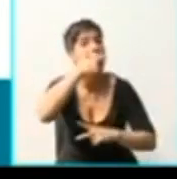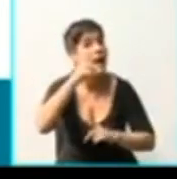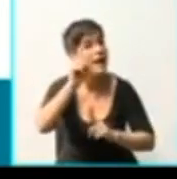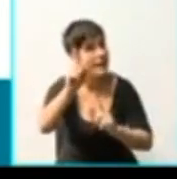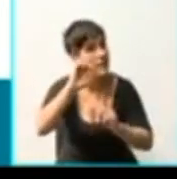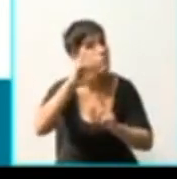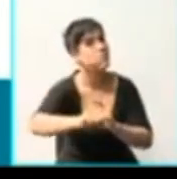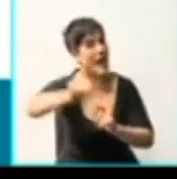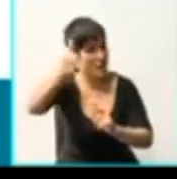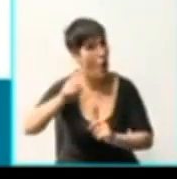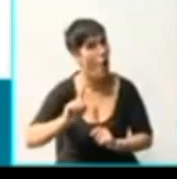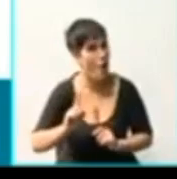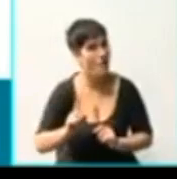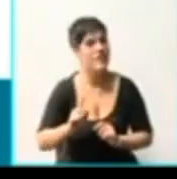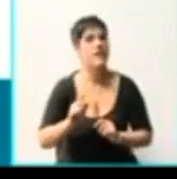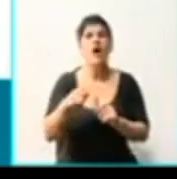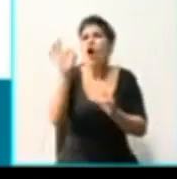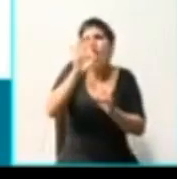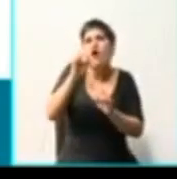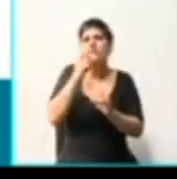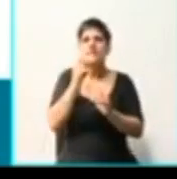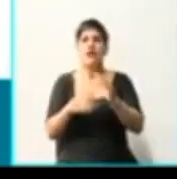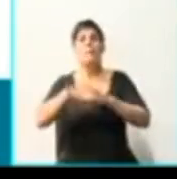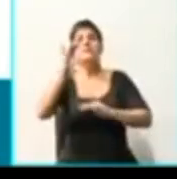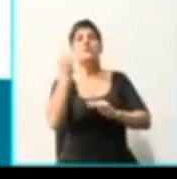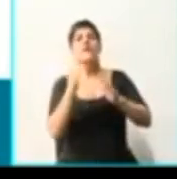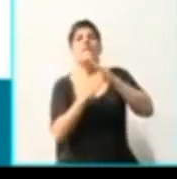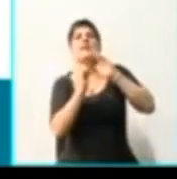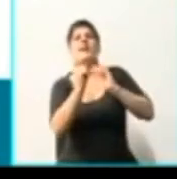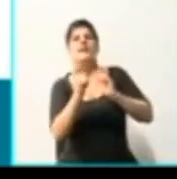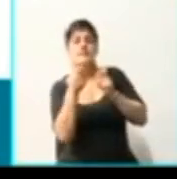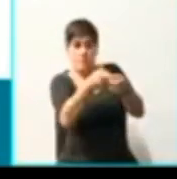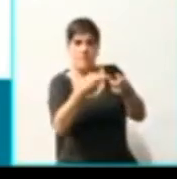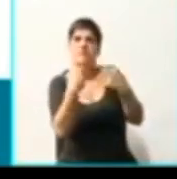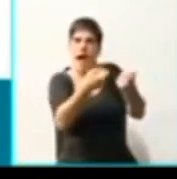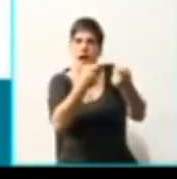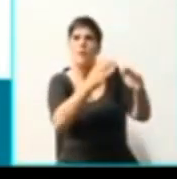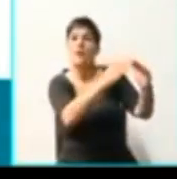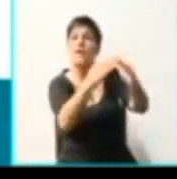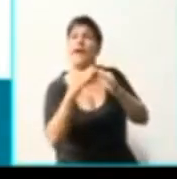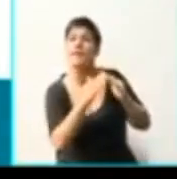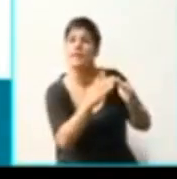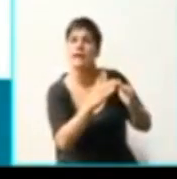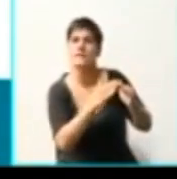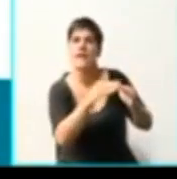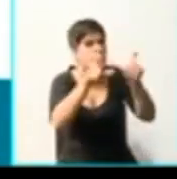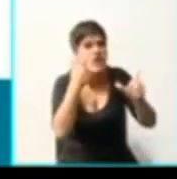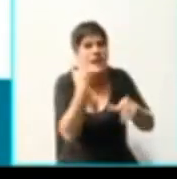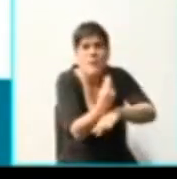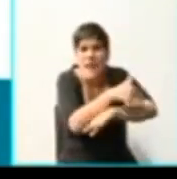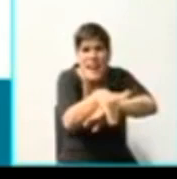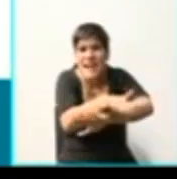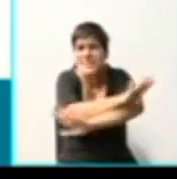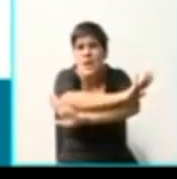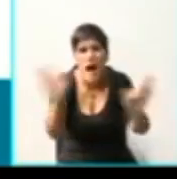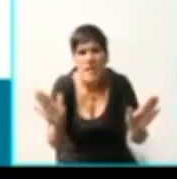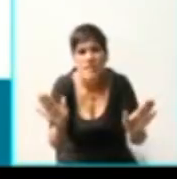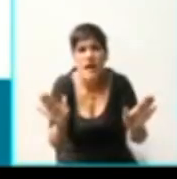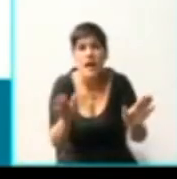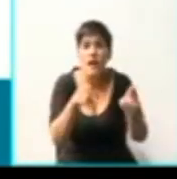en la vivienda, las ubicamos en que no haya más gente viviendo en la calle. Eso es lo que queremos